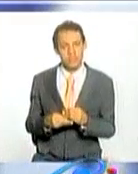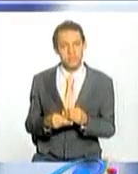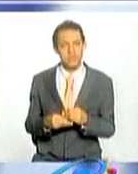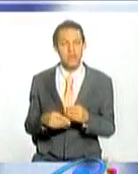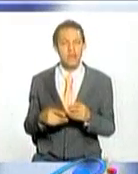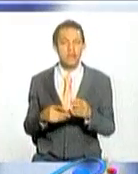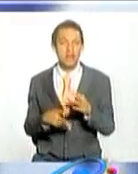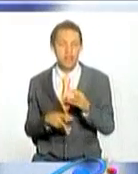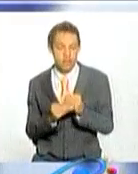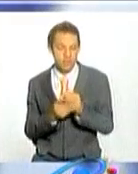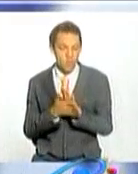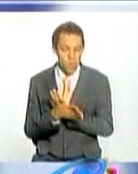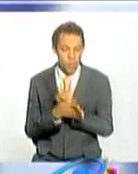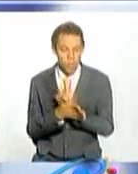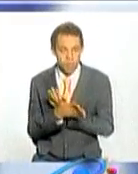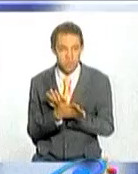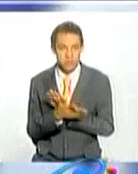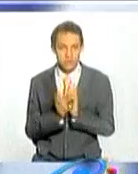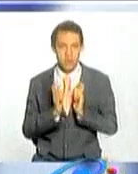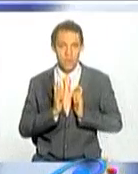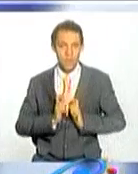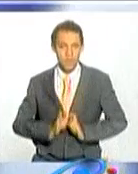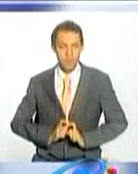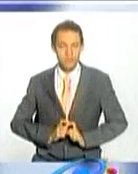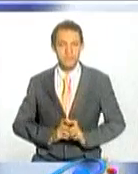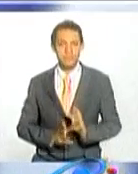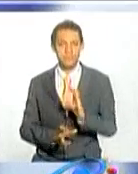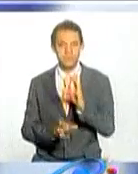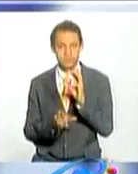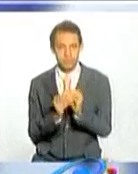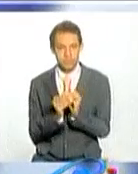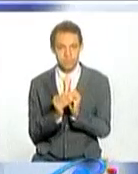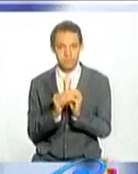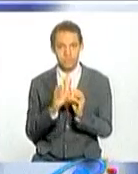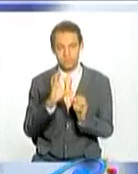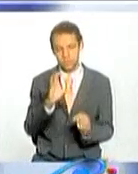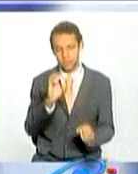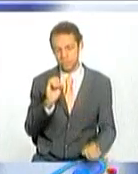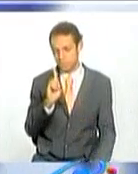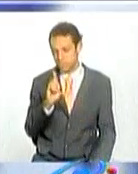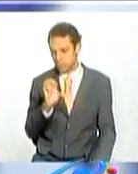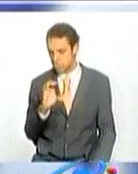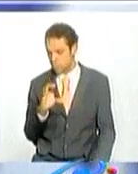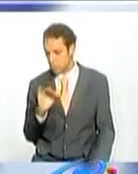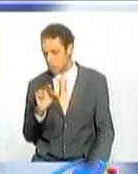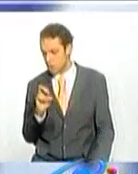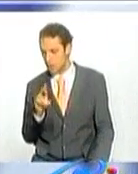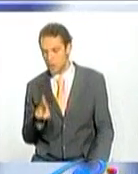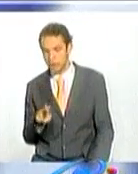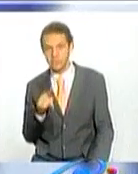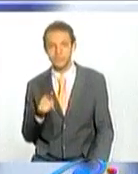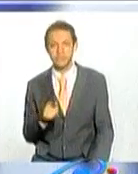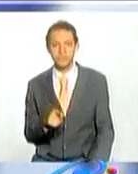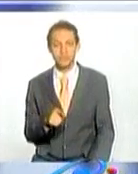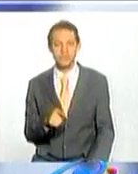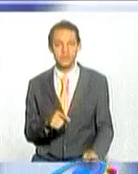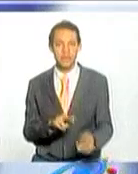riñón, y aquí tenemos el sistema colector, que es donde se produce la